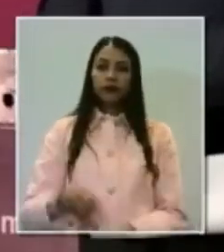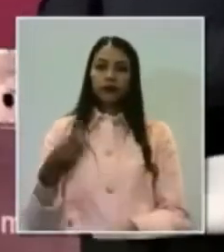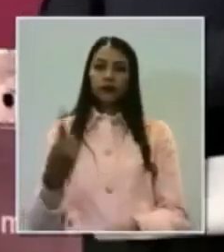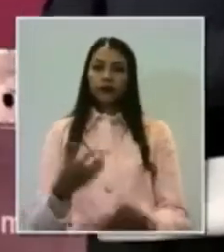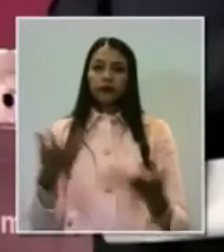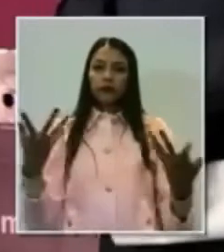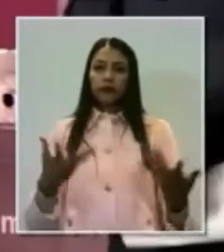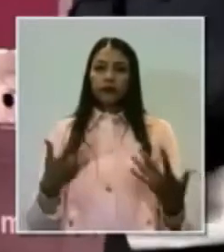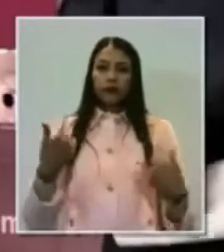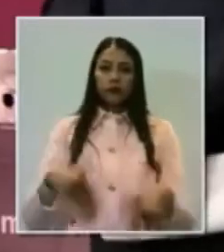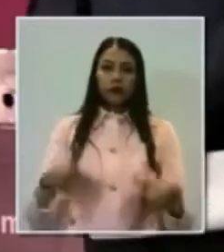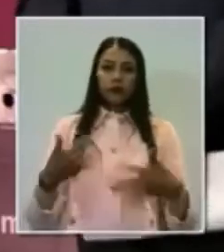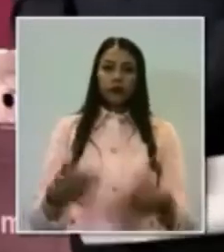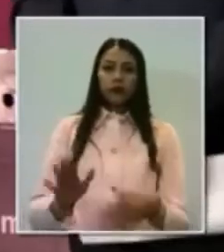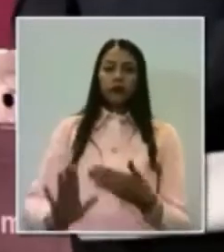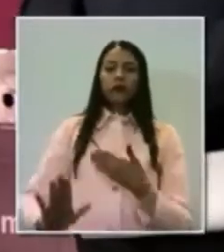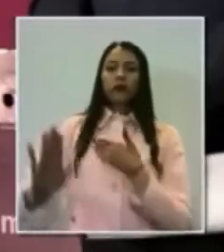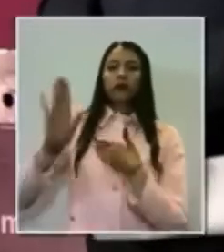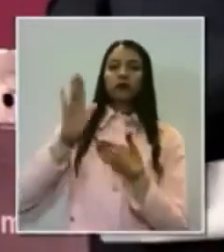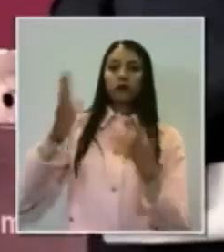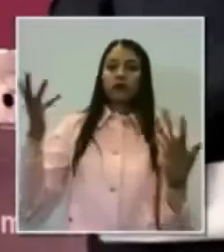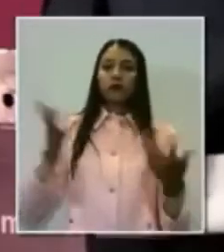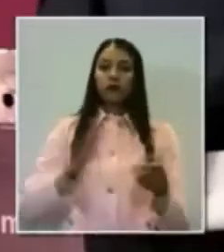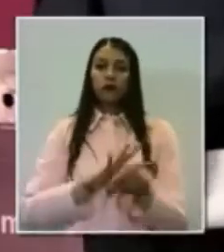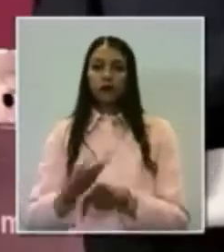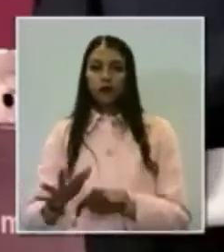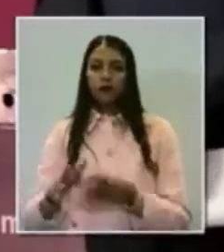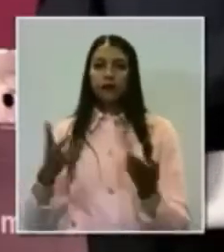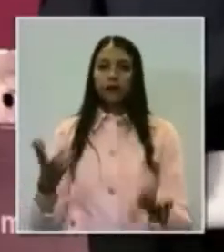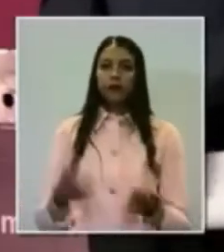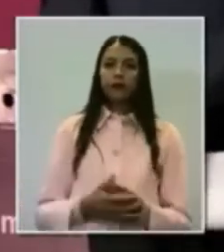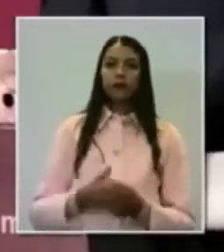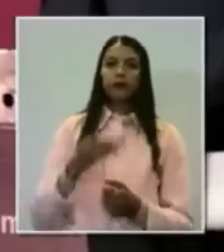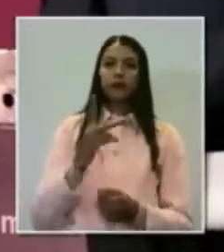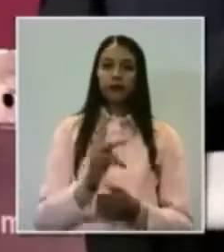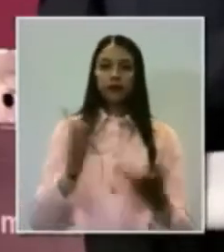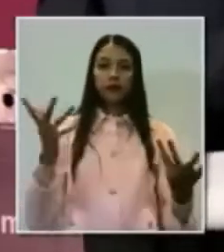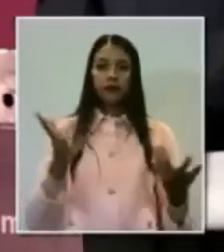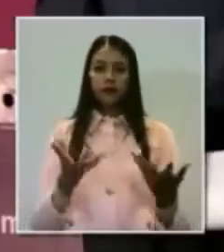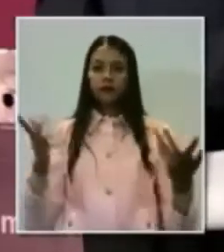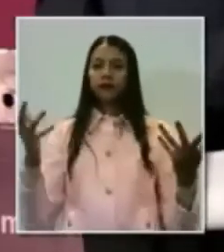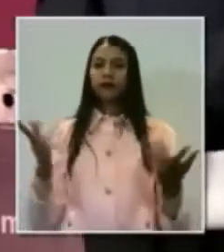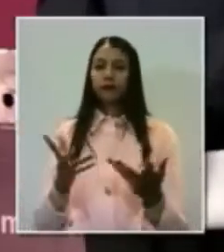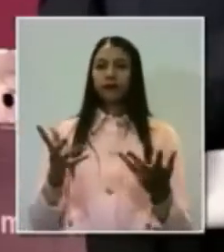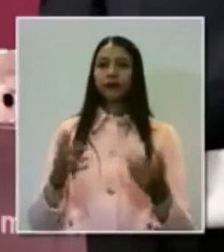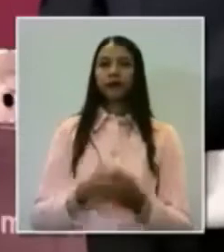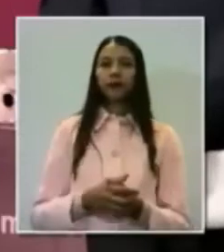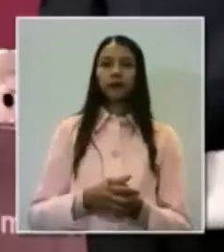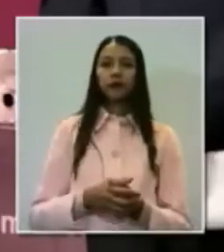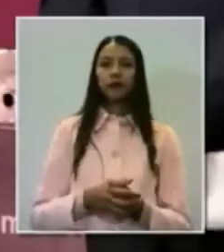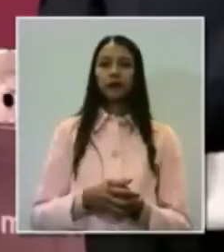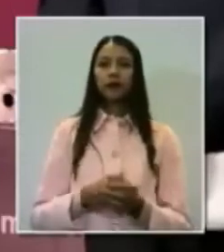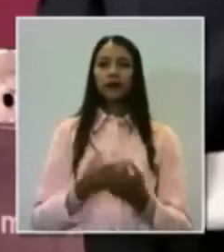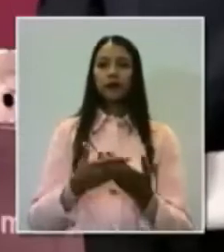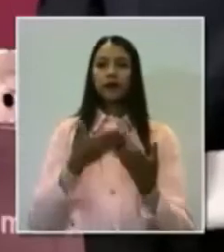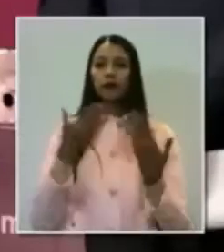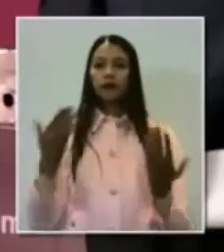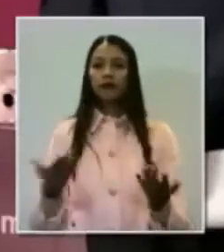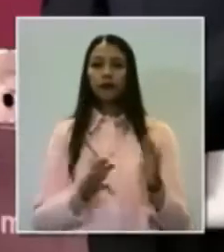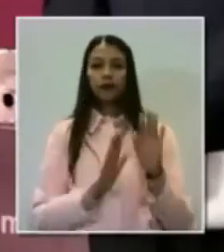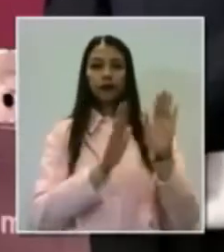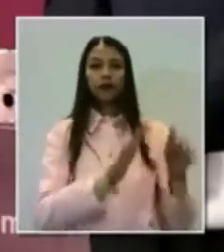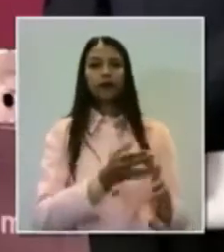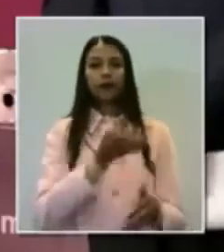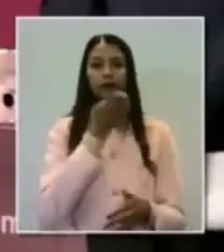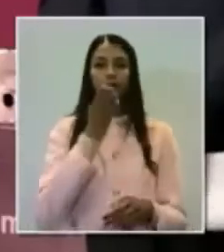que genera un gran compromiso y que lo hemos estado haciendo contracorriente, pero que se está realizando. El hecho es de que ahora el ingreso a las